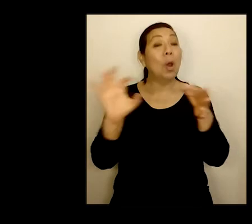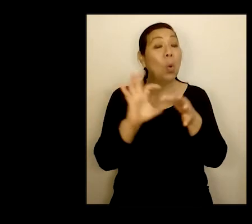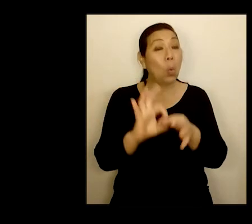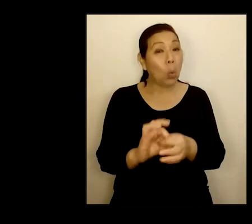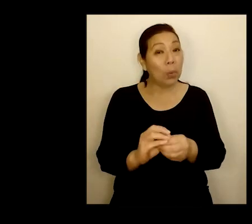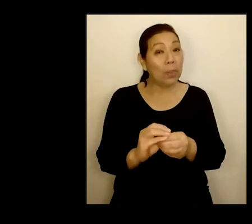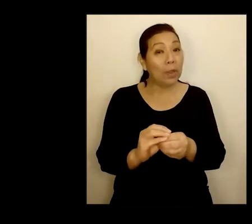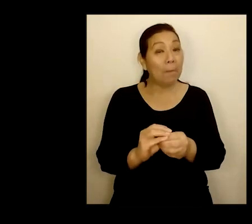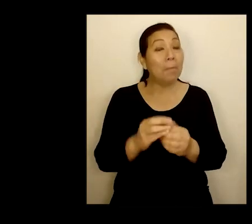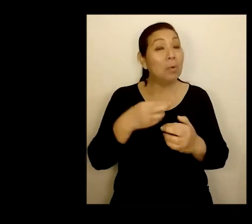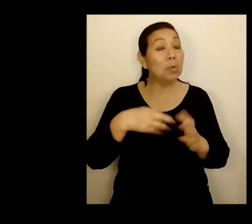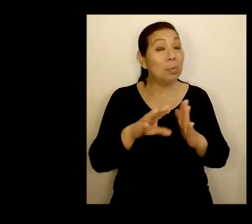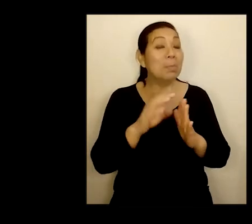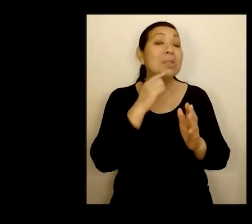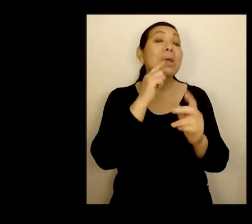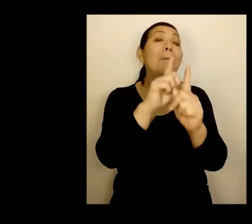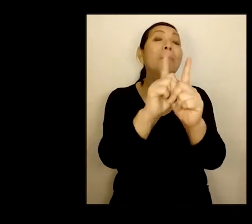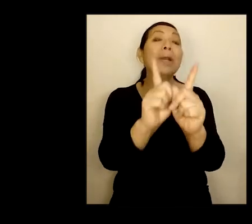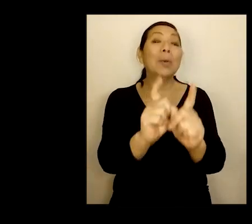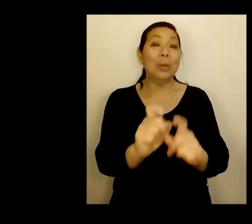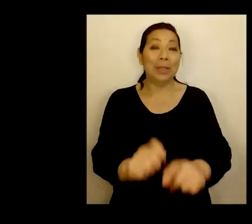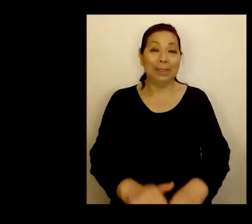Fiscales Supremos? Esa es mi pregunta.